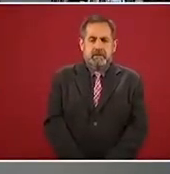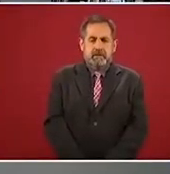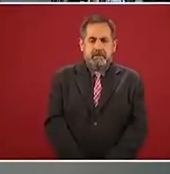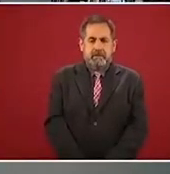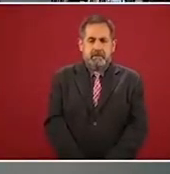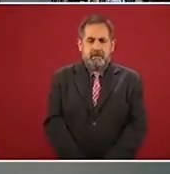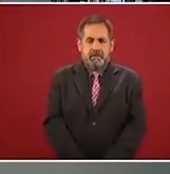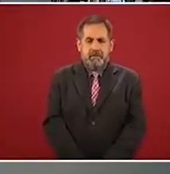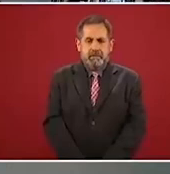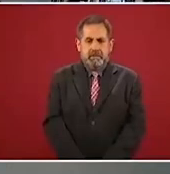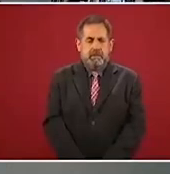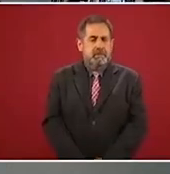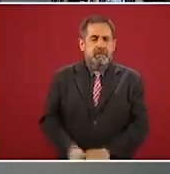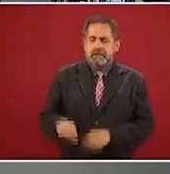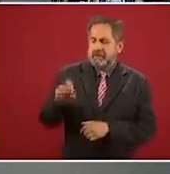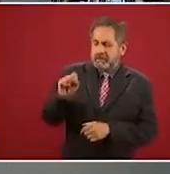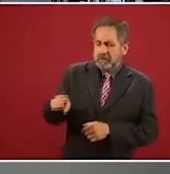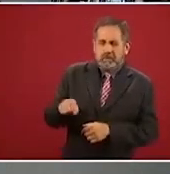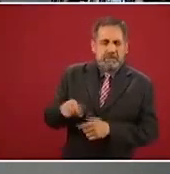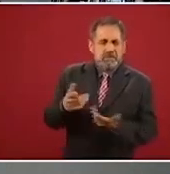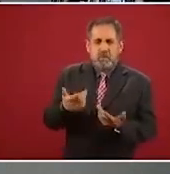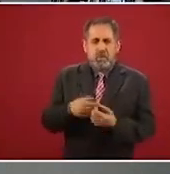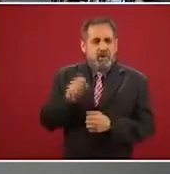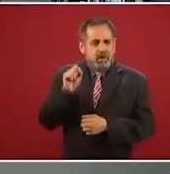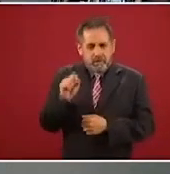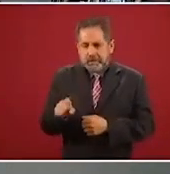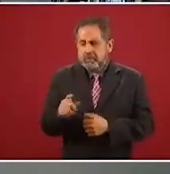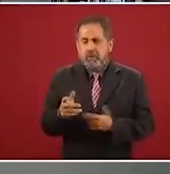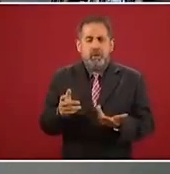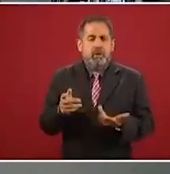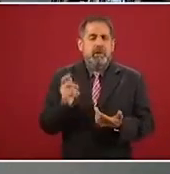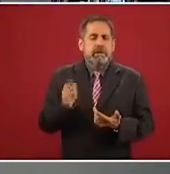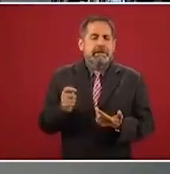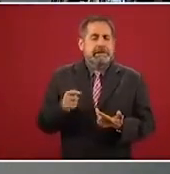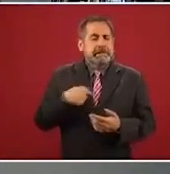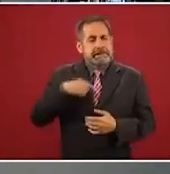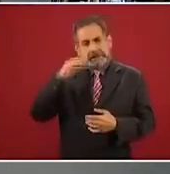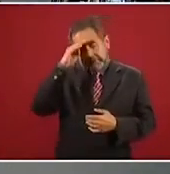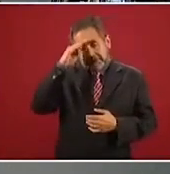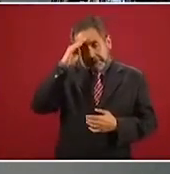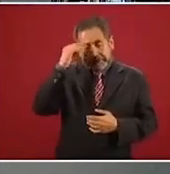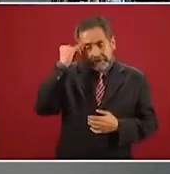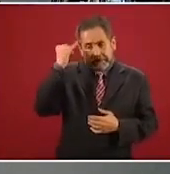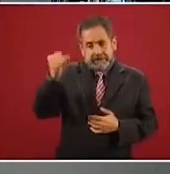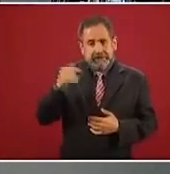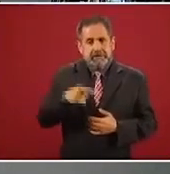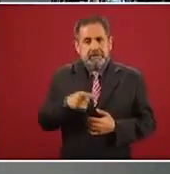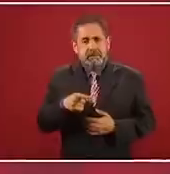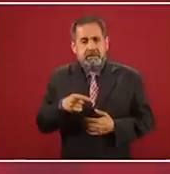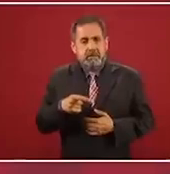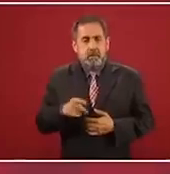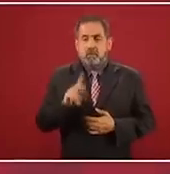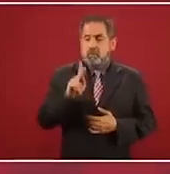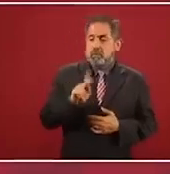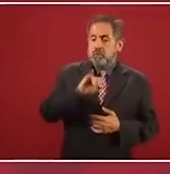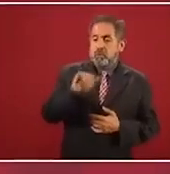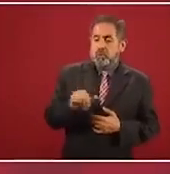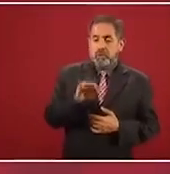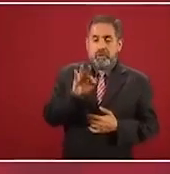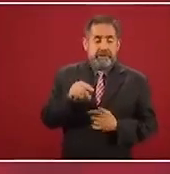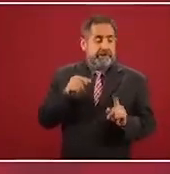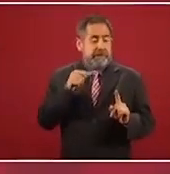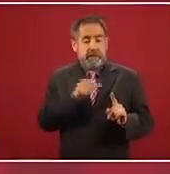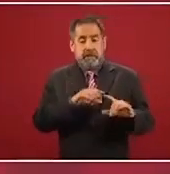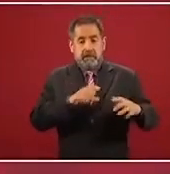Pues es lo mismo, se está buscando que el Poder Judicial,